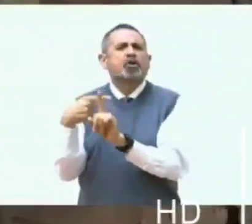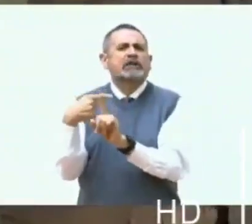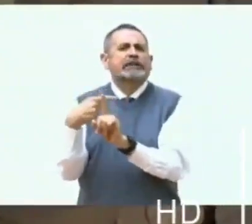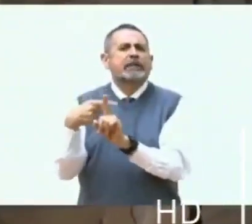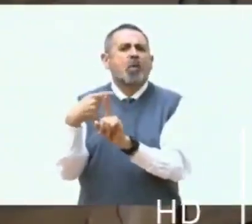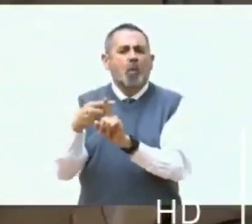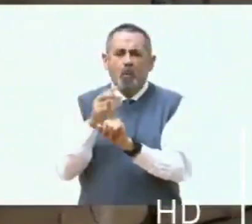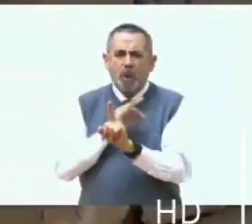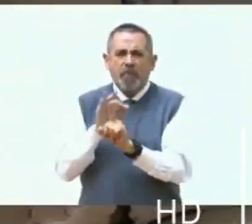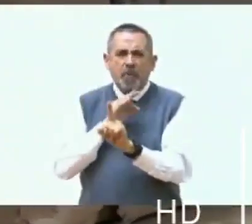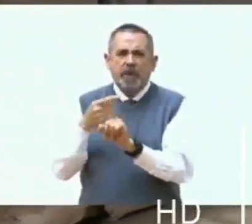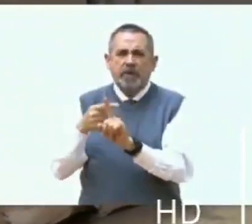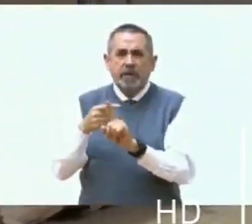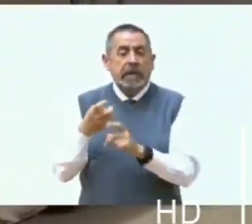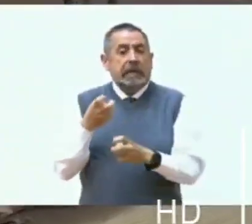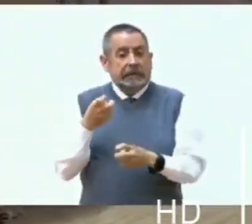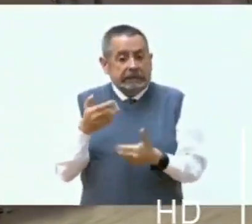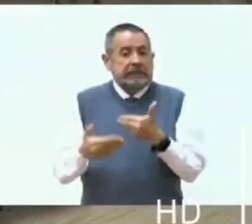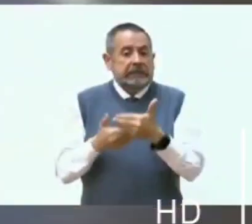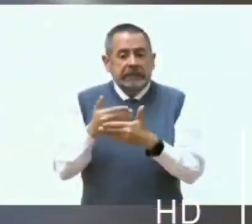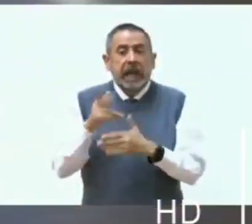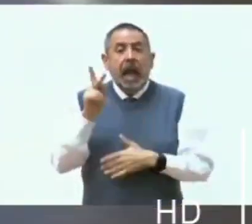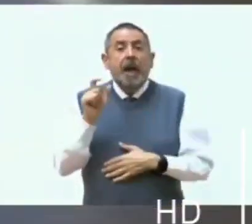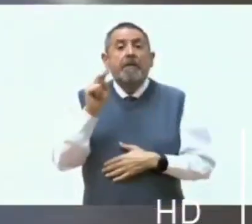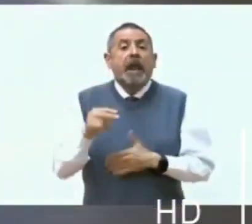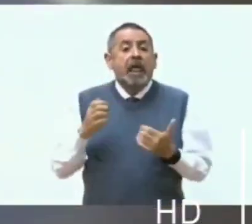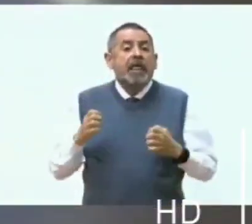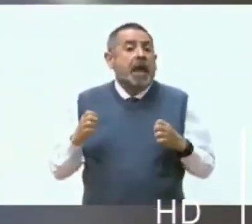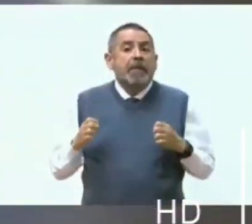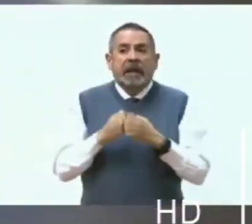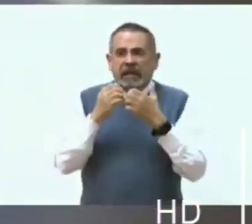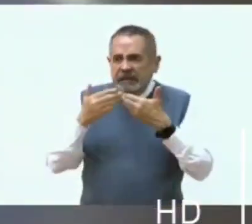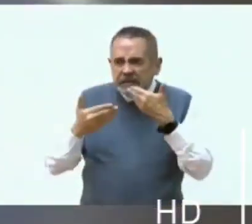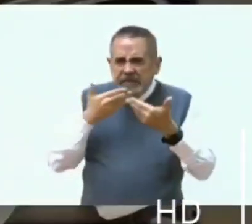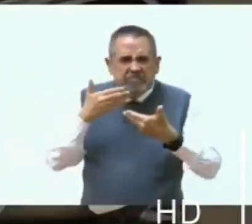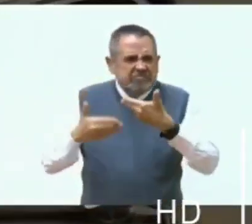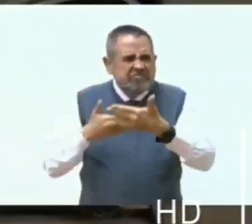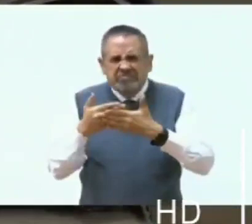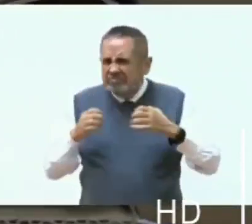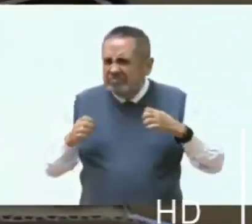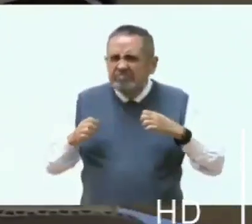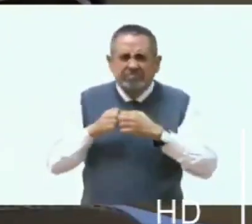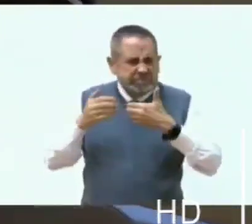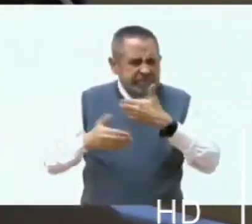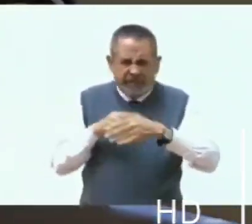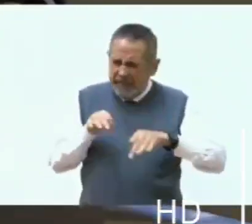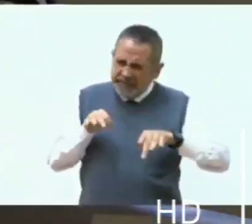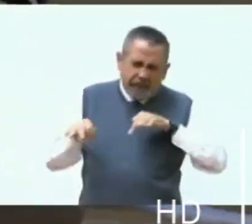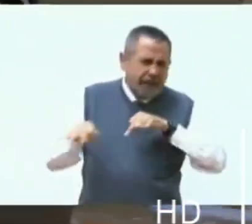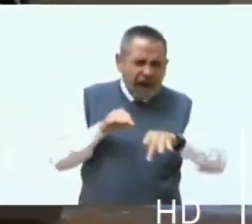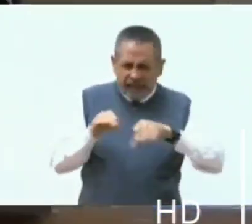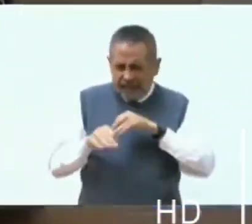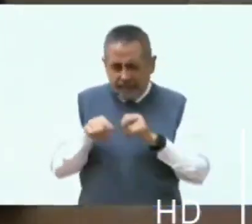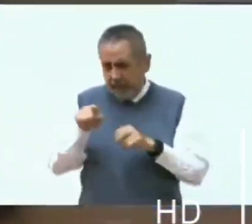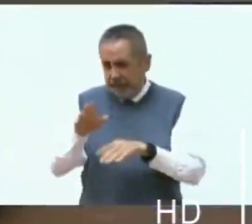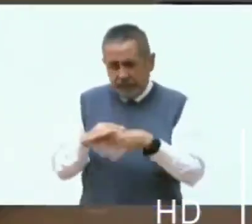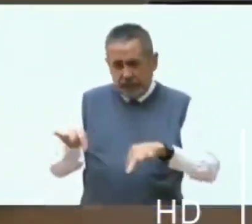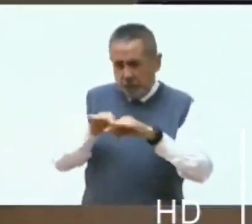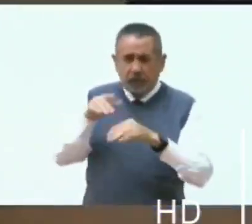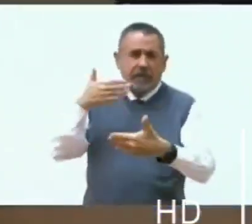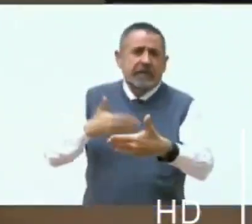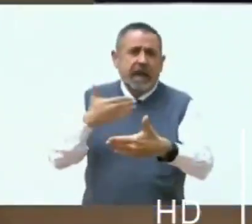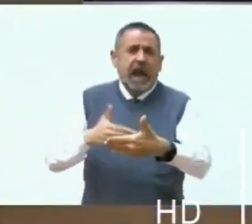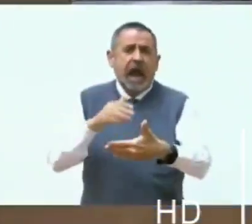Para ello, emprendimos e implementamos un plan de emergencia consistente, aunque parezca mentira, en trabajar en las tareas sustantivas de un